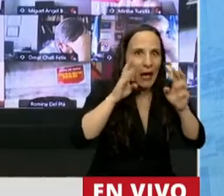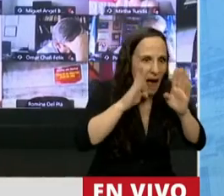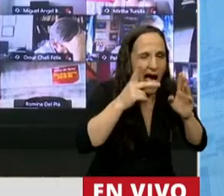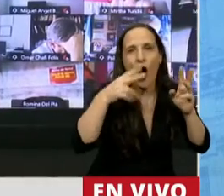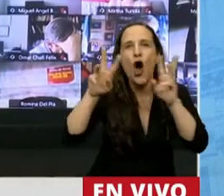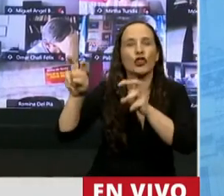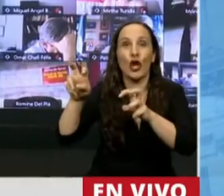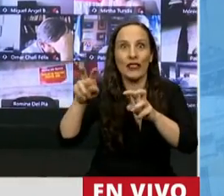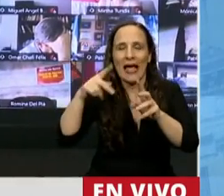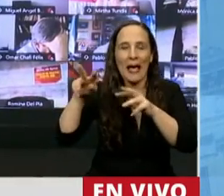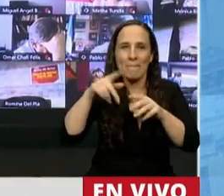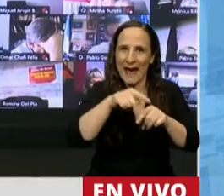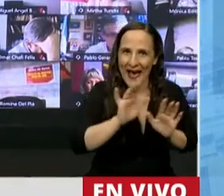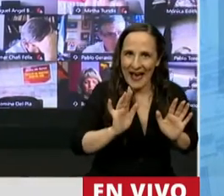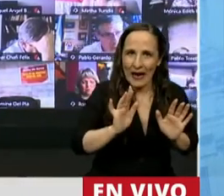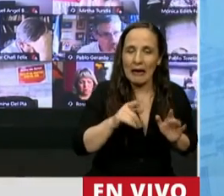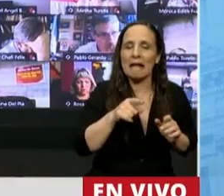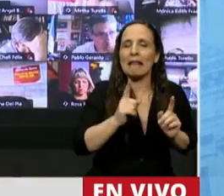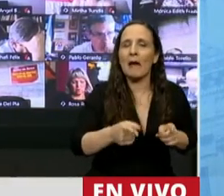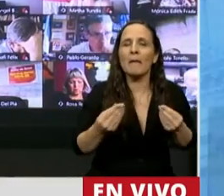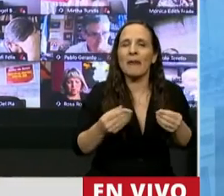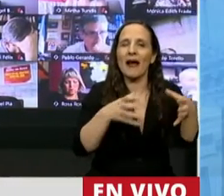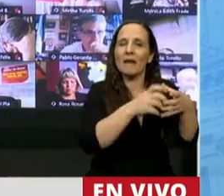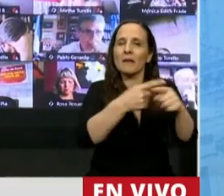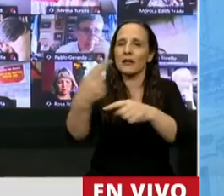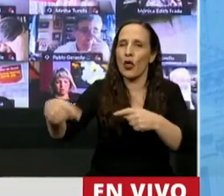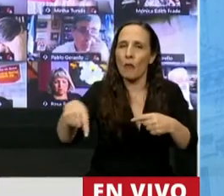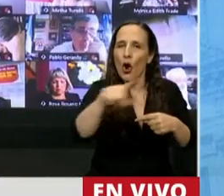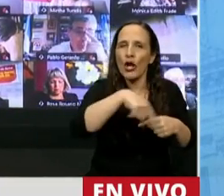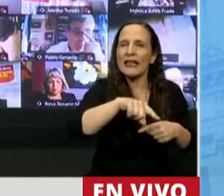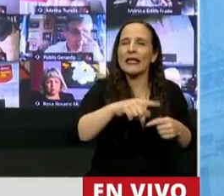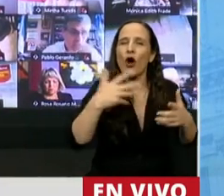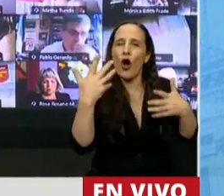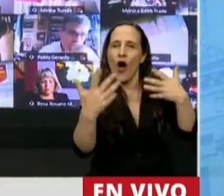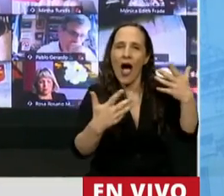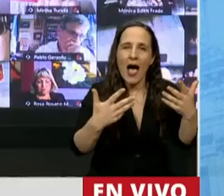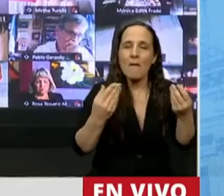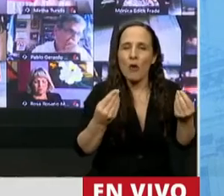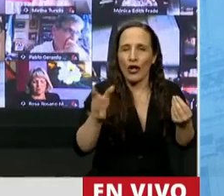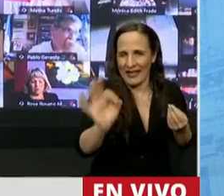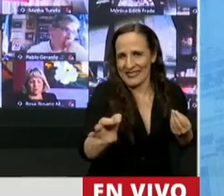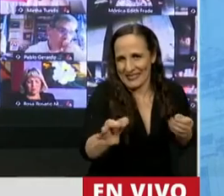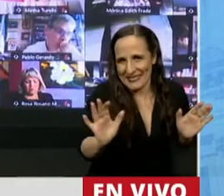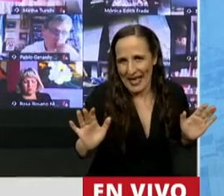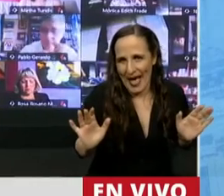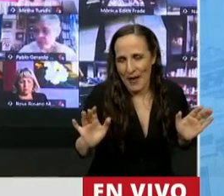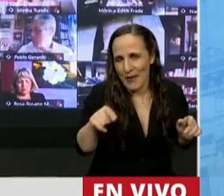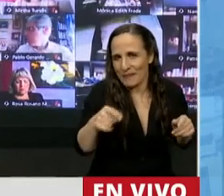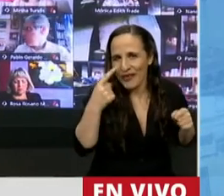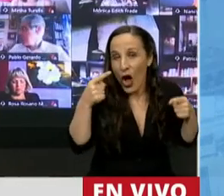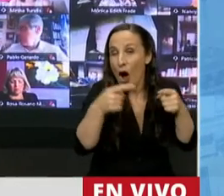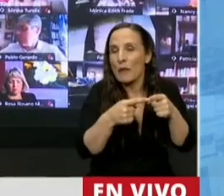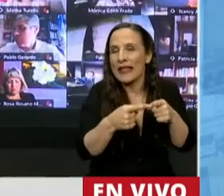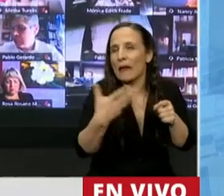para conflictuar a los partidos políticos, ya que se sabe que este objetivo